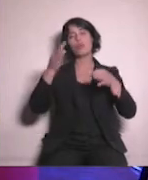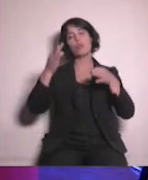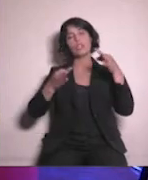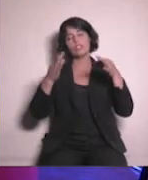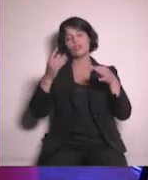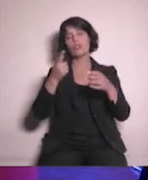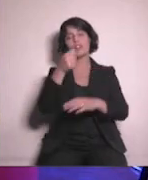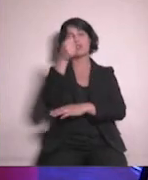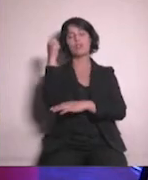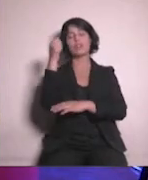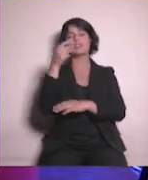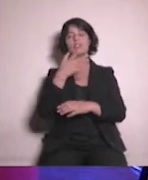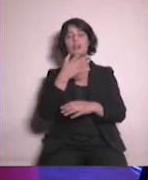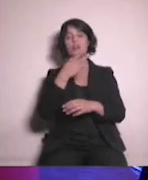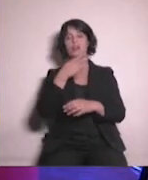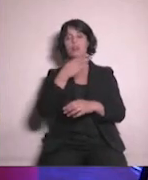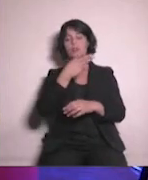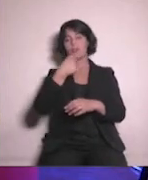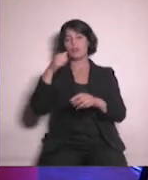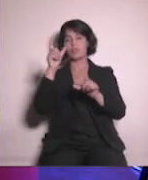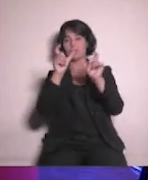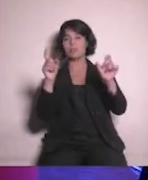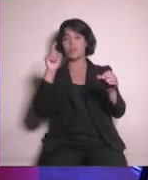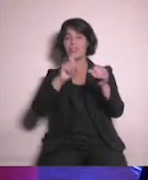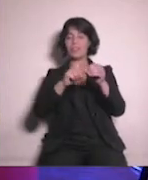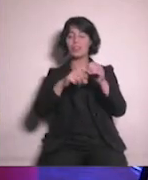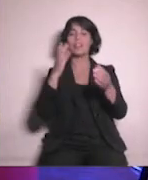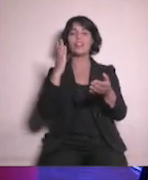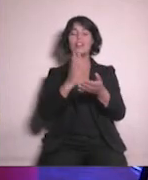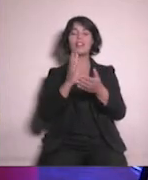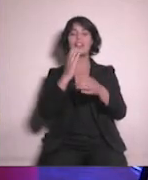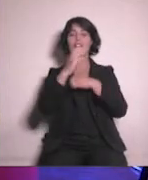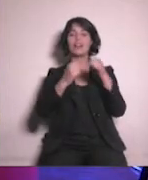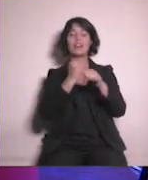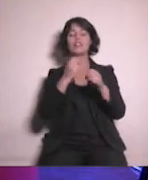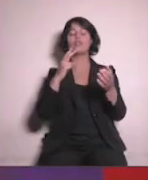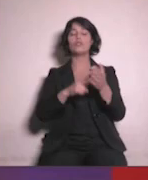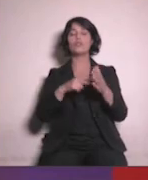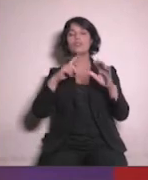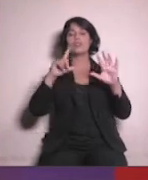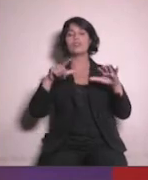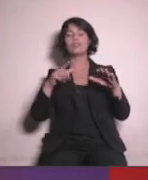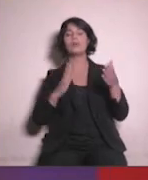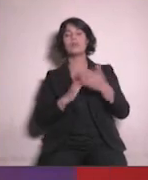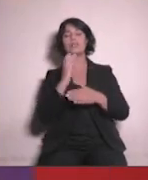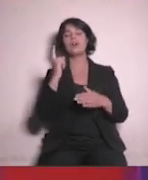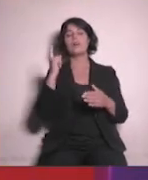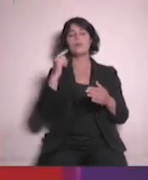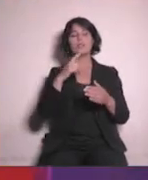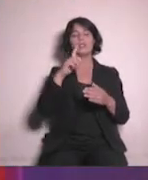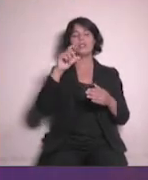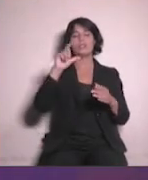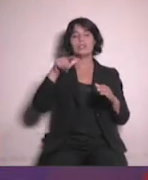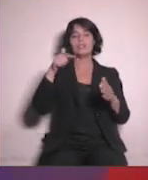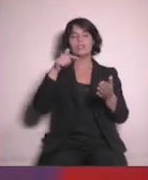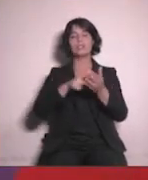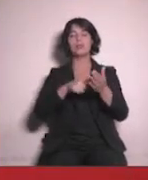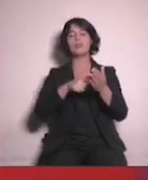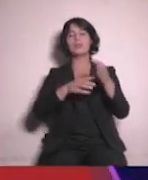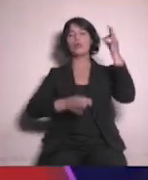Por cuenta de nuestros afiliados, el año 2017 iniciamos 27.000 juicios.